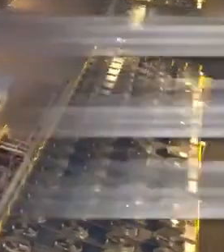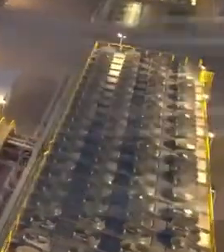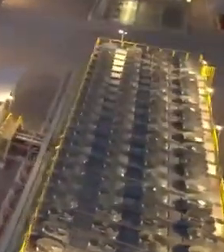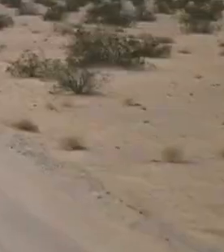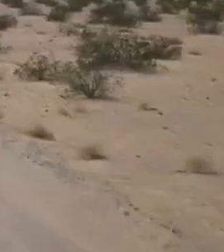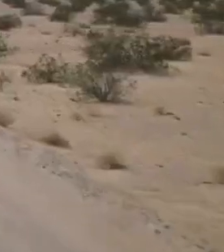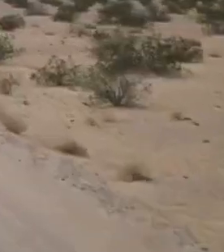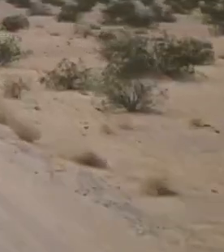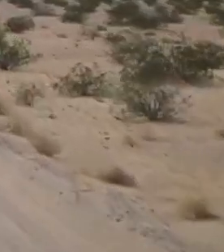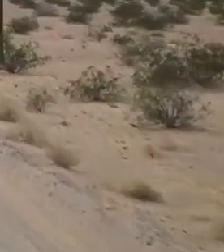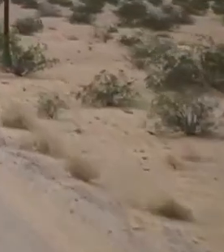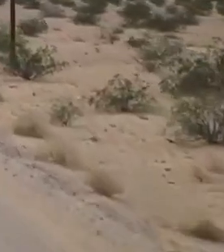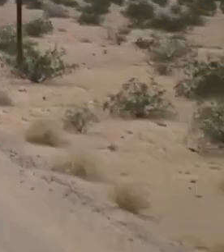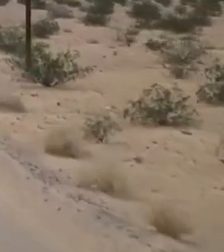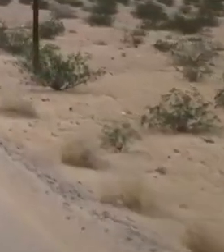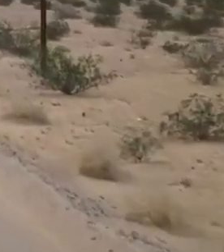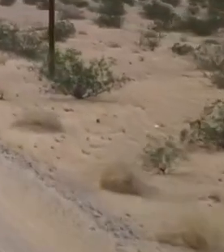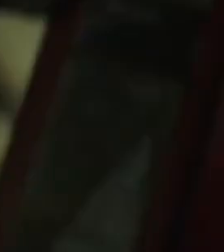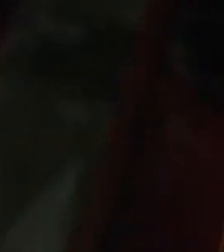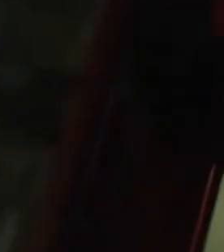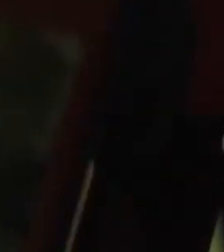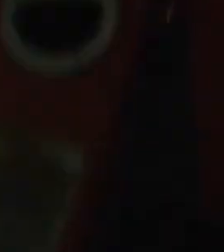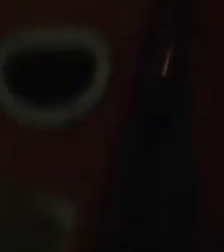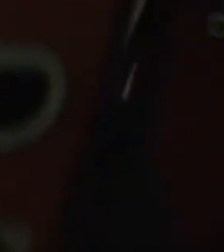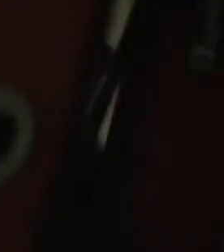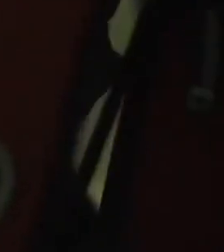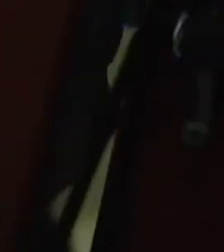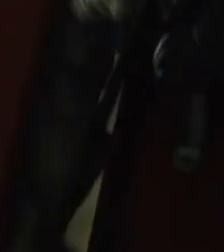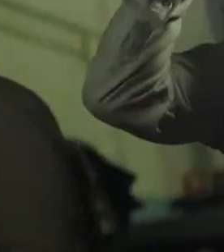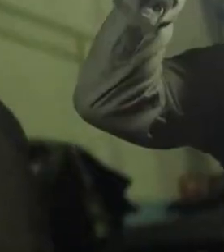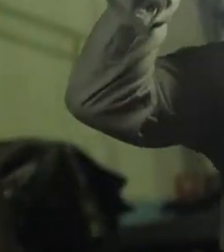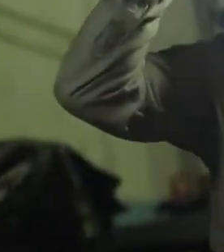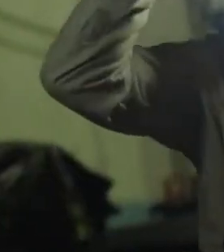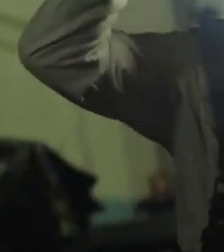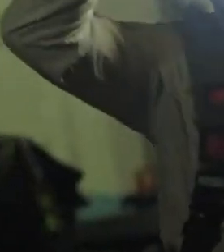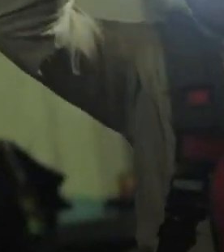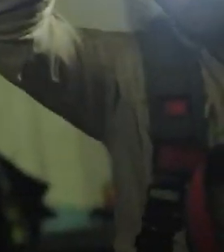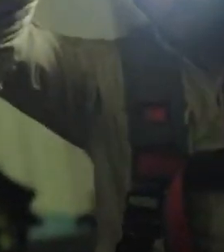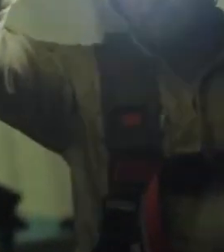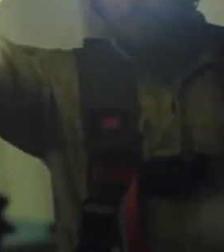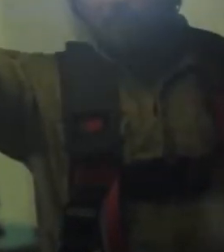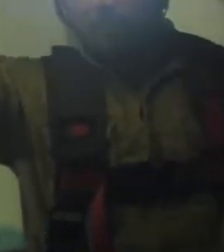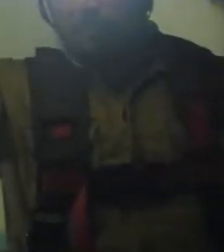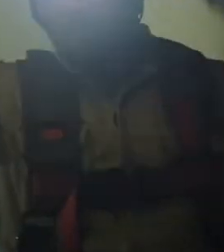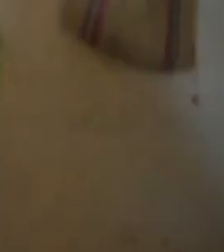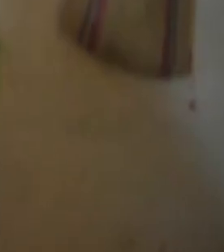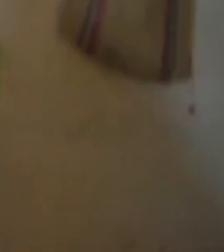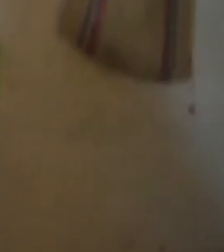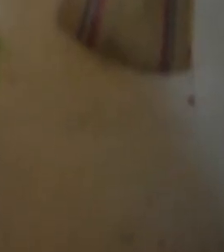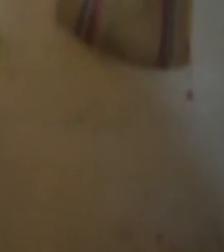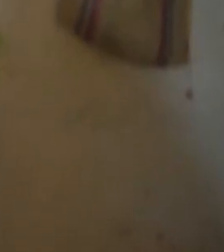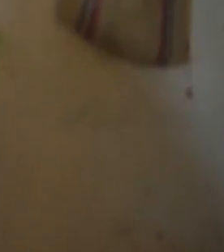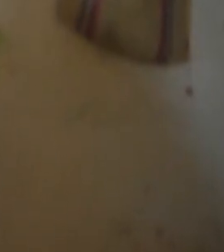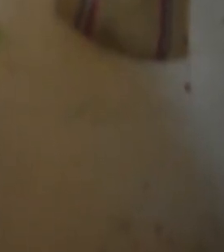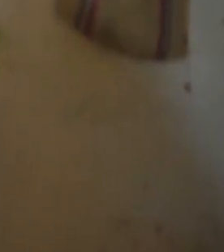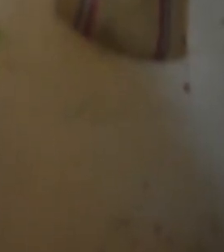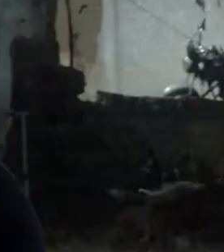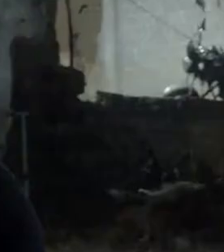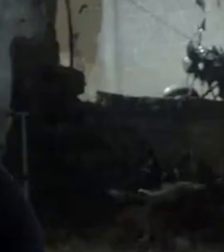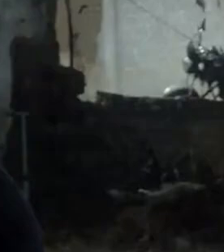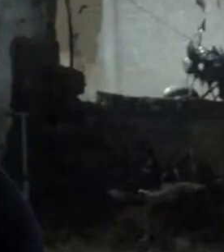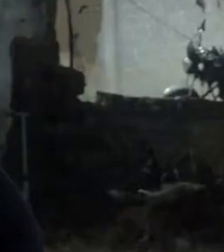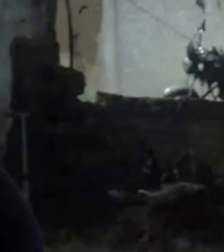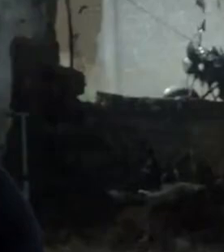en el sector eléctrico, además de garantizar el acceso a la electricidad, con tarifas justas, a todo el pueblo de México.